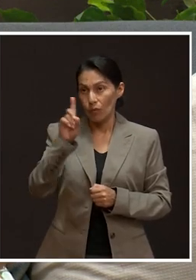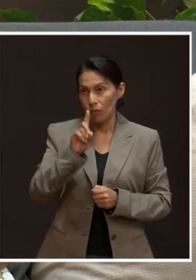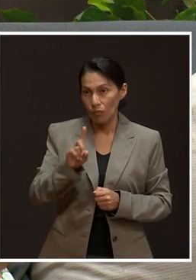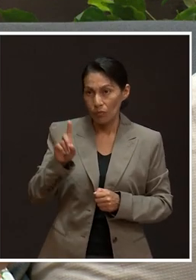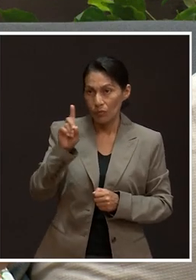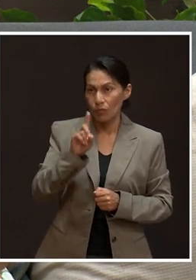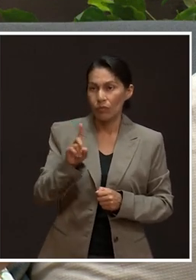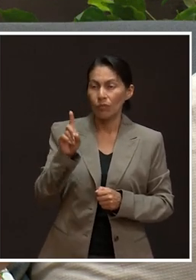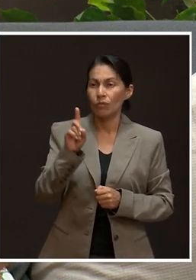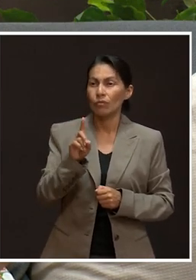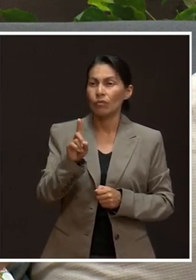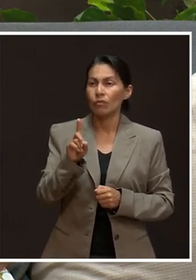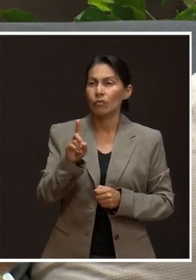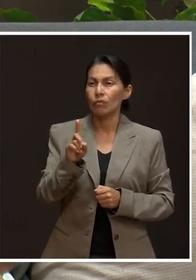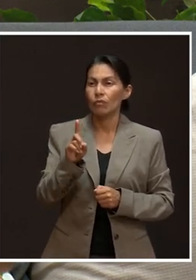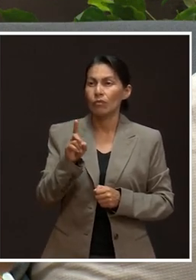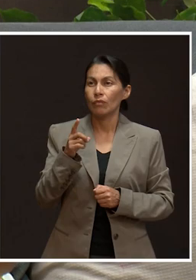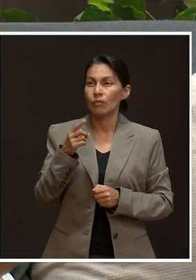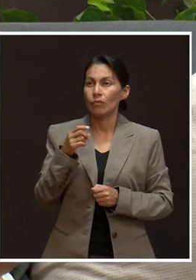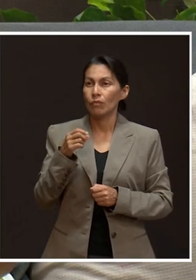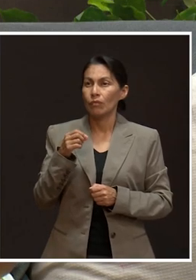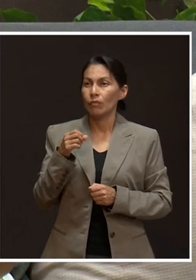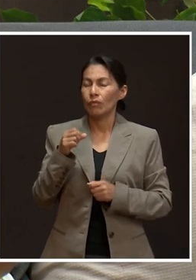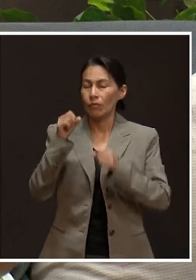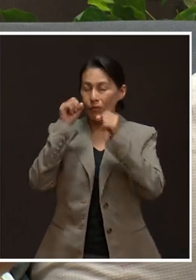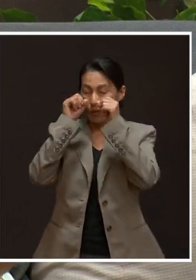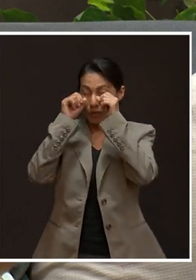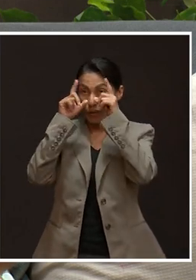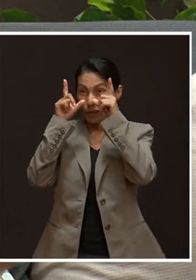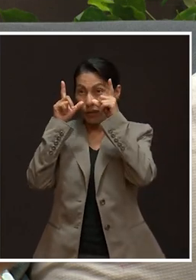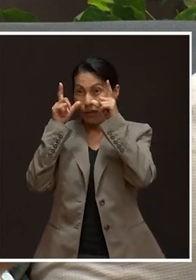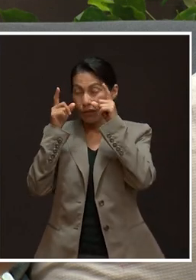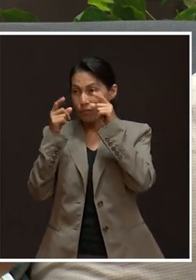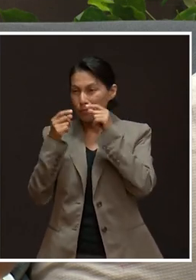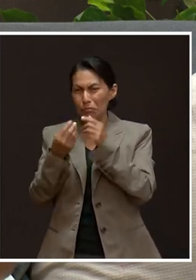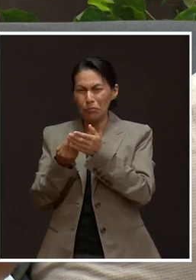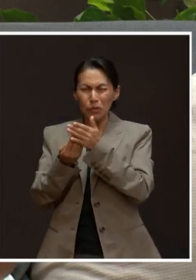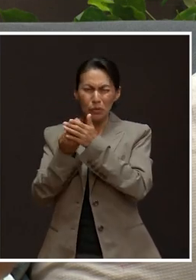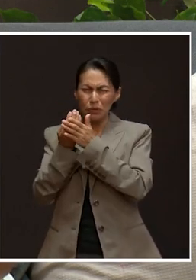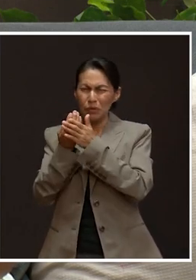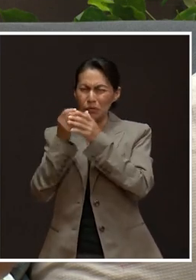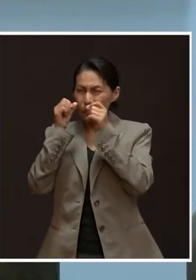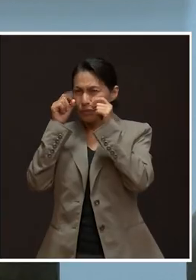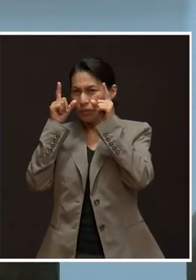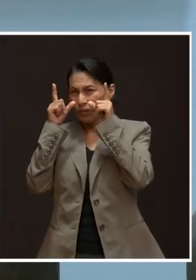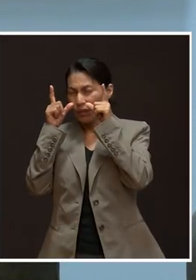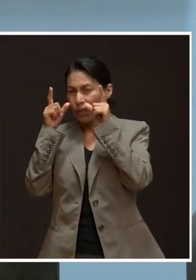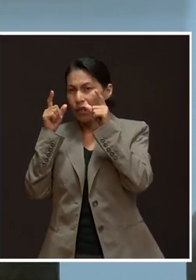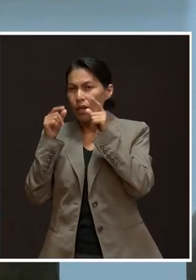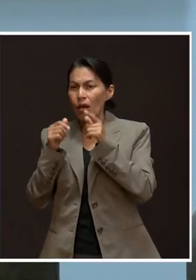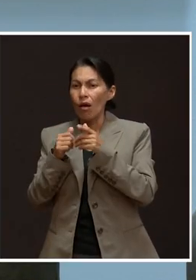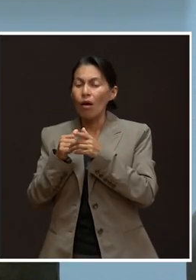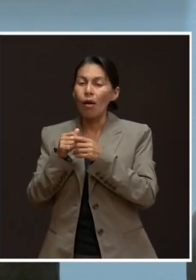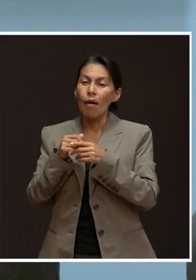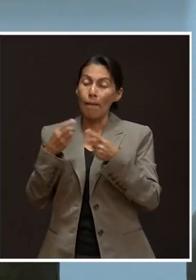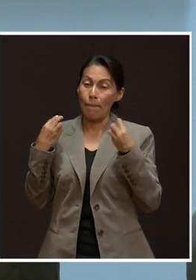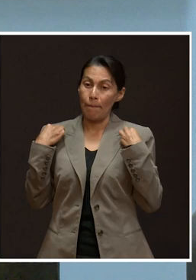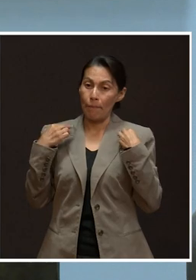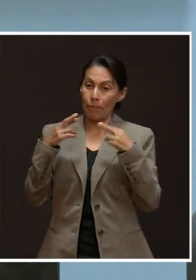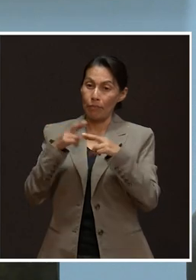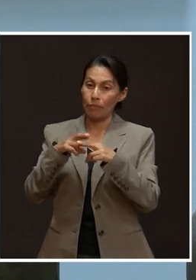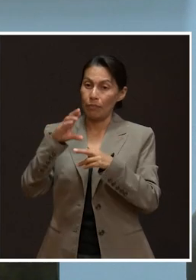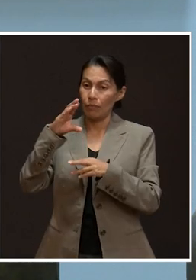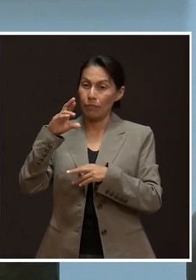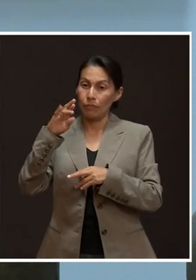era un domingo, era un domingo donde yo me levanté en la mañana, donde iba a ayudar a la profa Cristina, entonces, yo fui a